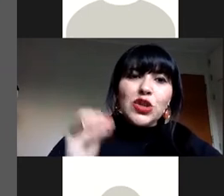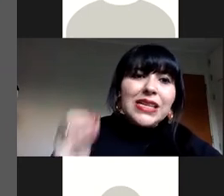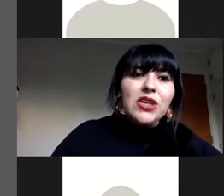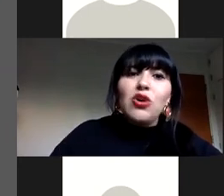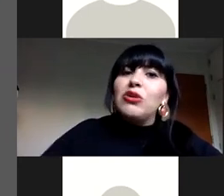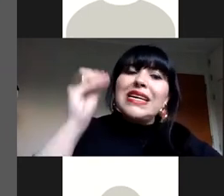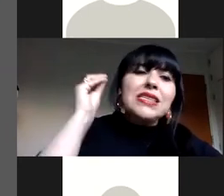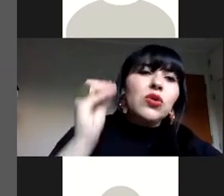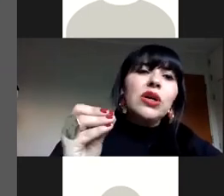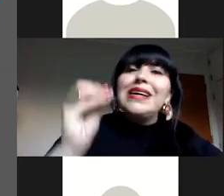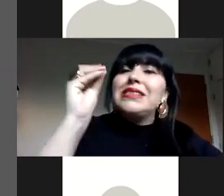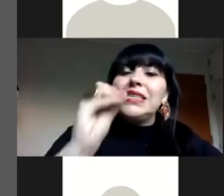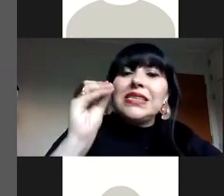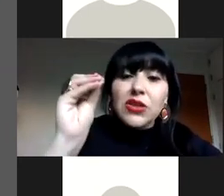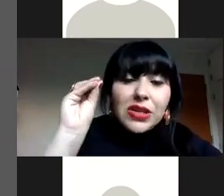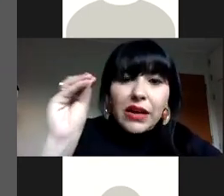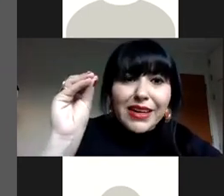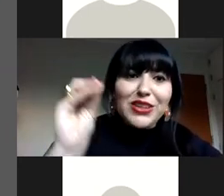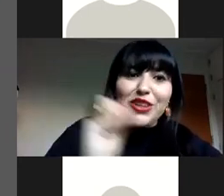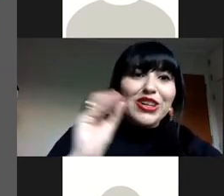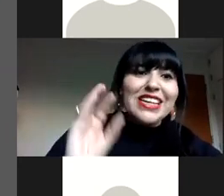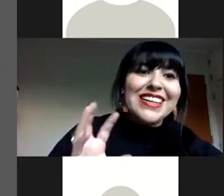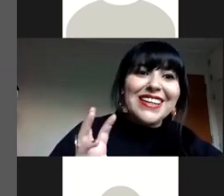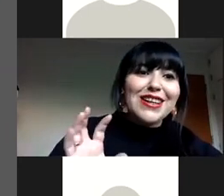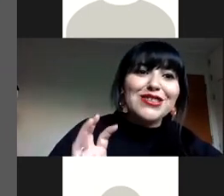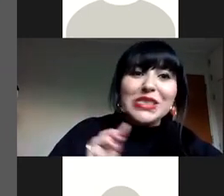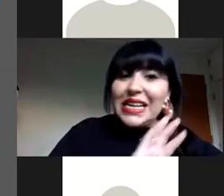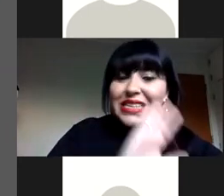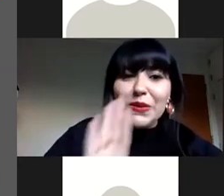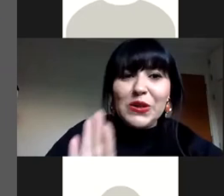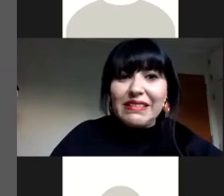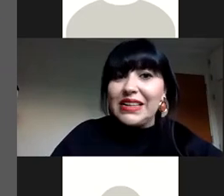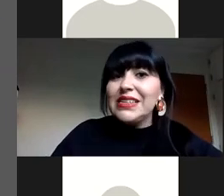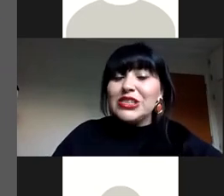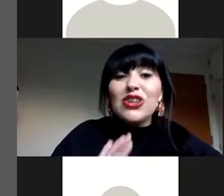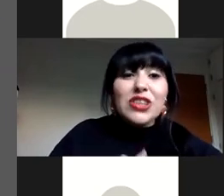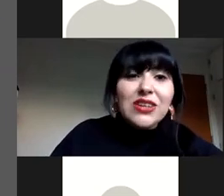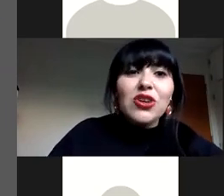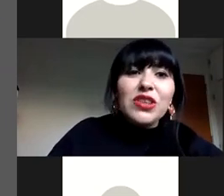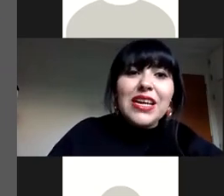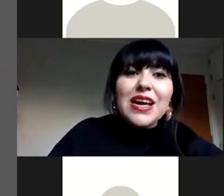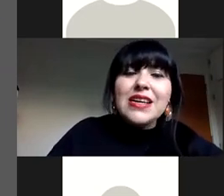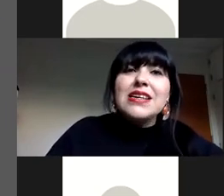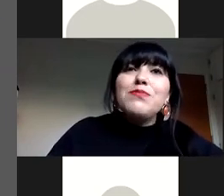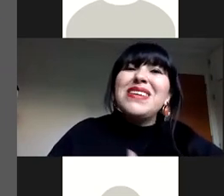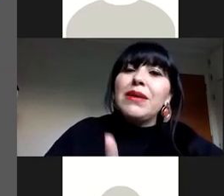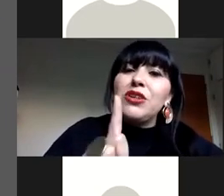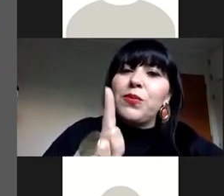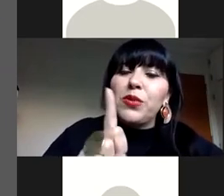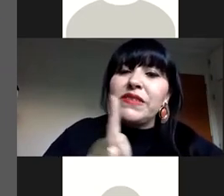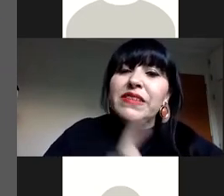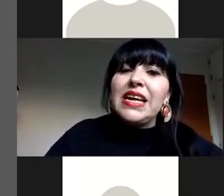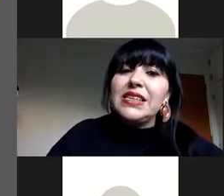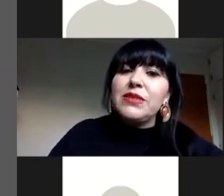en solitario. Es decir, sigue siendo grave, no digo que en social sea menos grave. Solo digo que hoy día me da